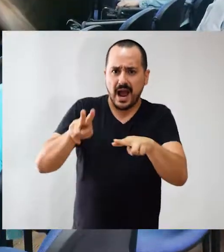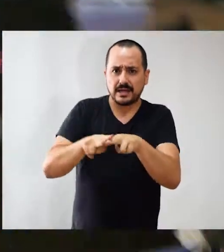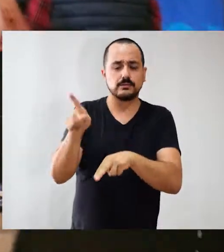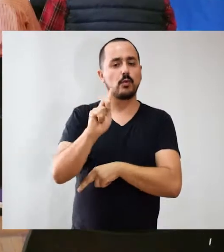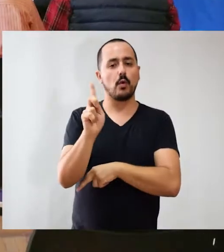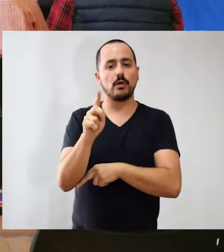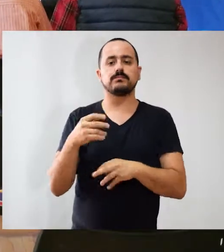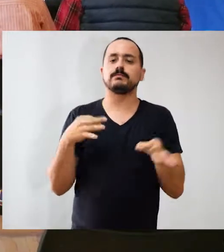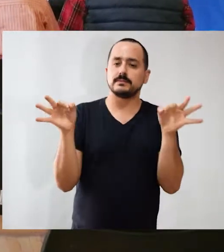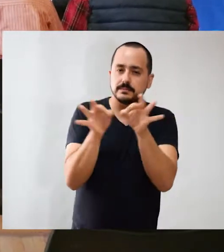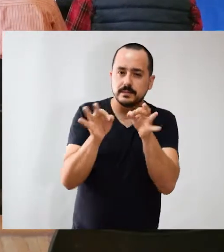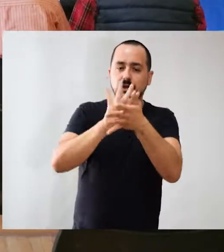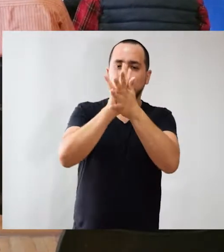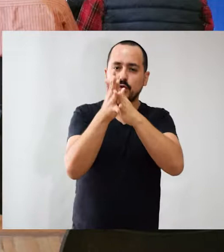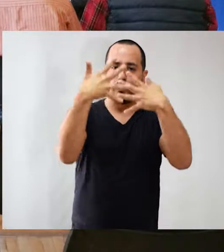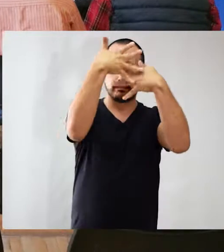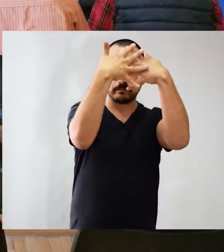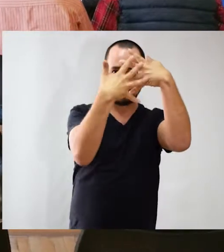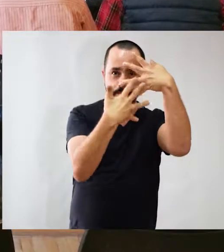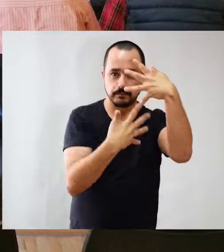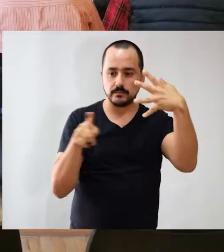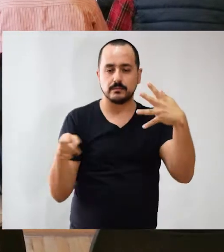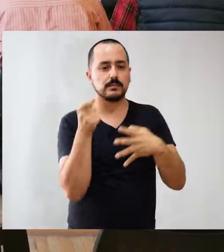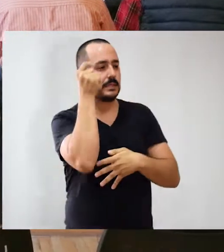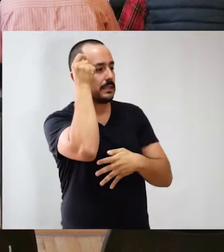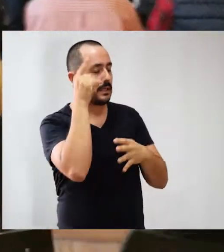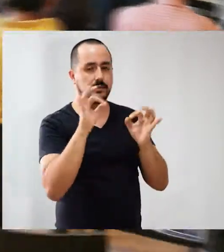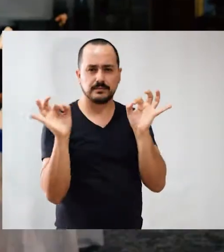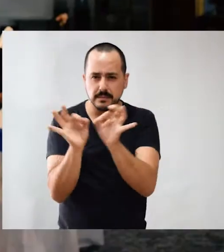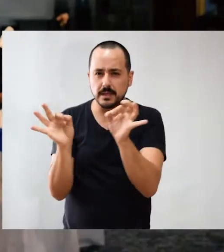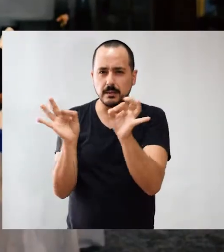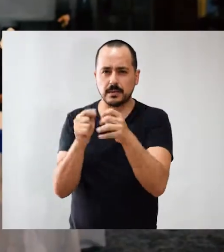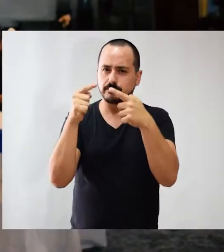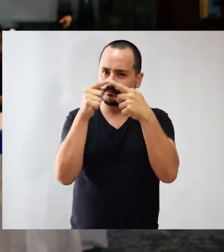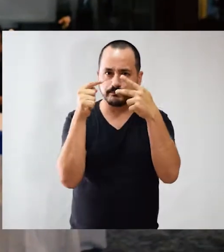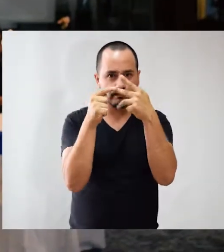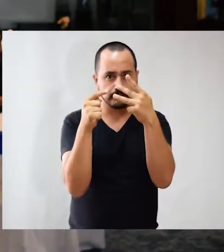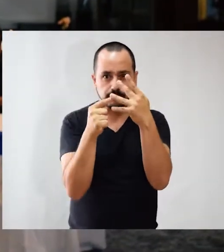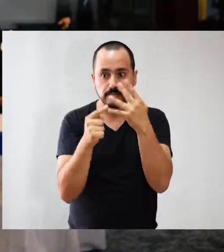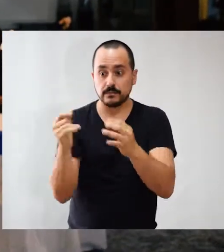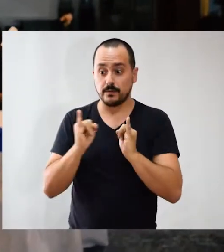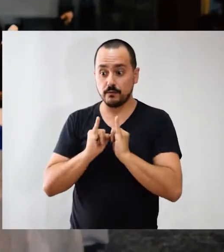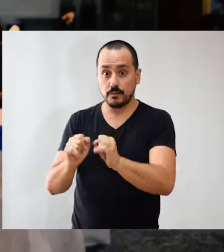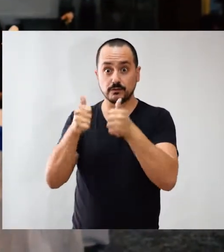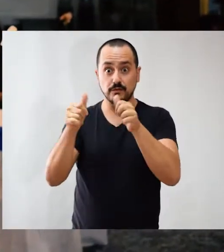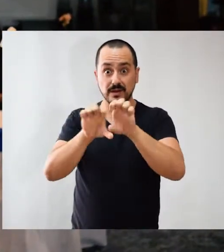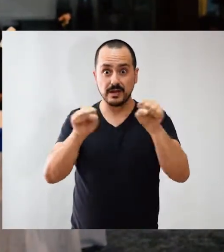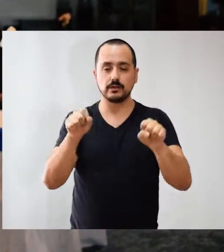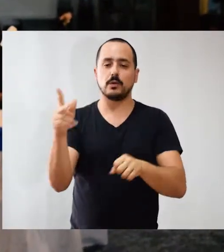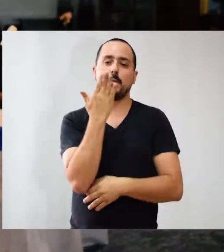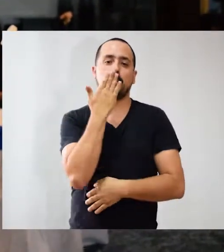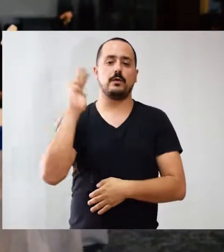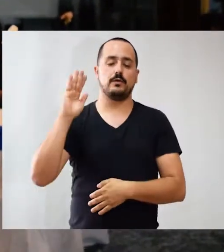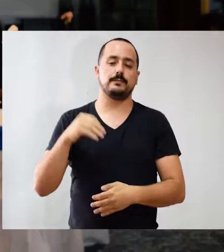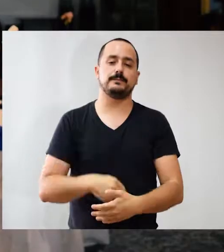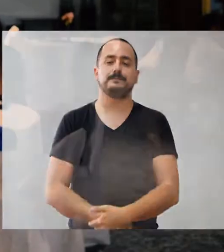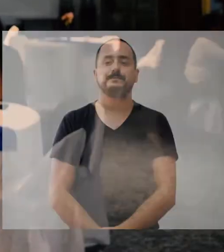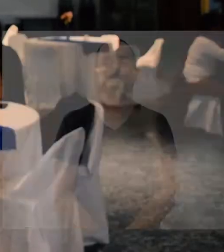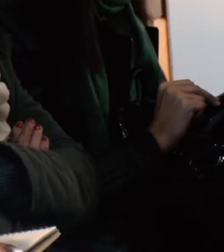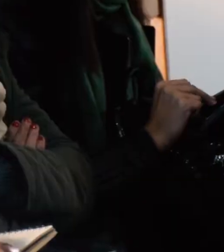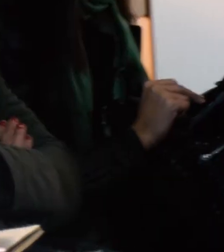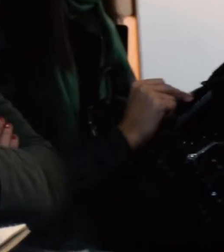no solo ejecutado, sino que ejecutado de la mejor manera posible para que los migrantes reciban la información